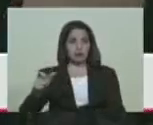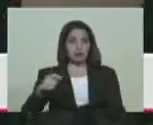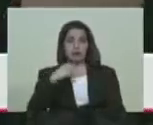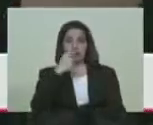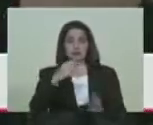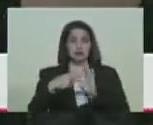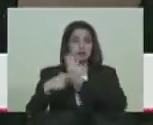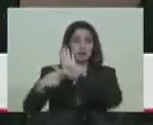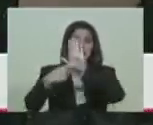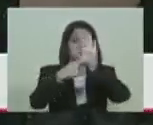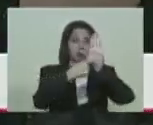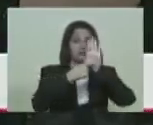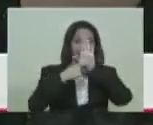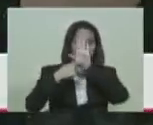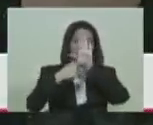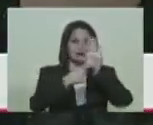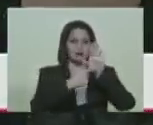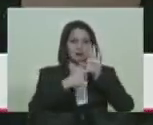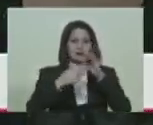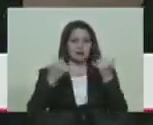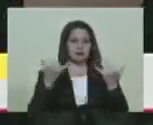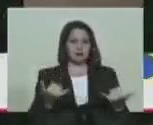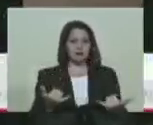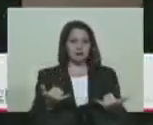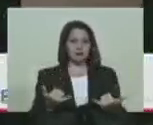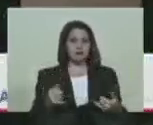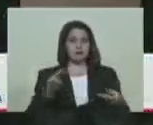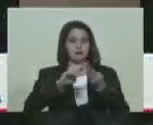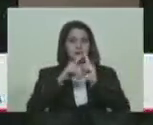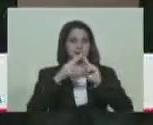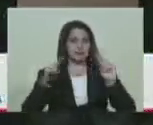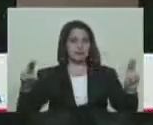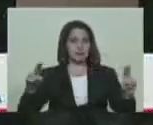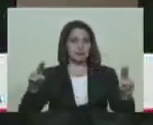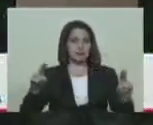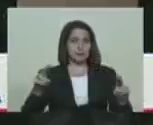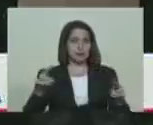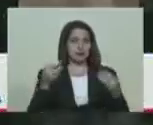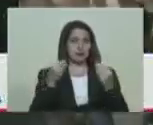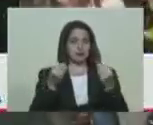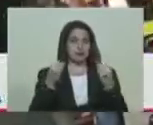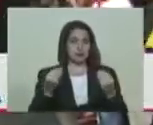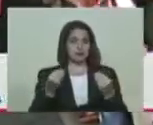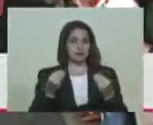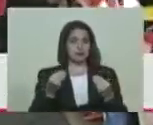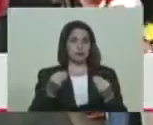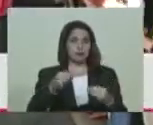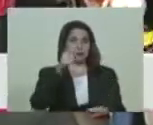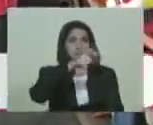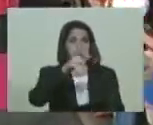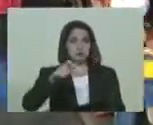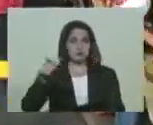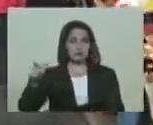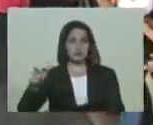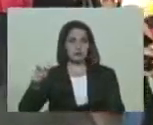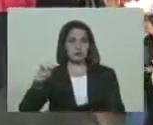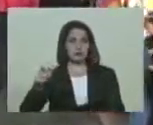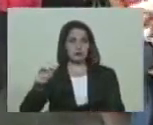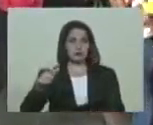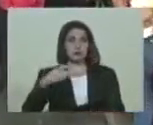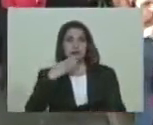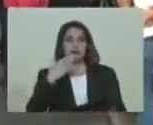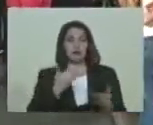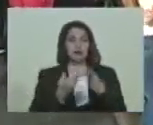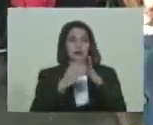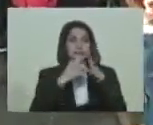mundo: Venezuela y democracia, queremos la paz, queremos libertad, queremos patria. Gracias a todos